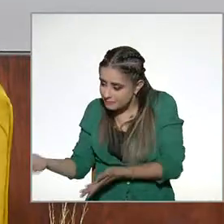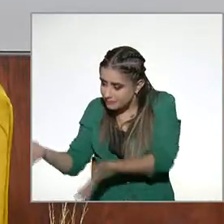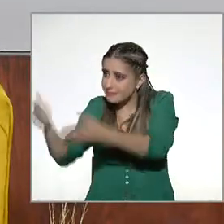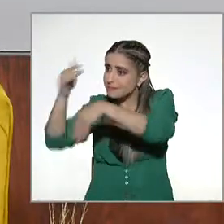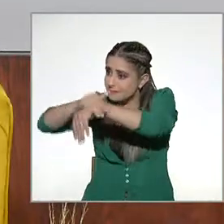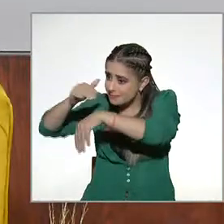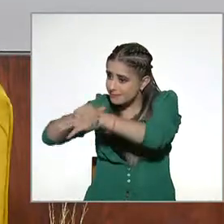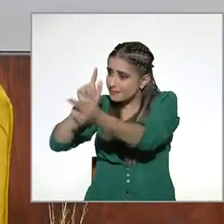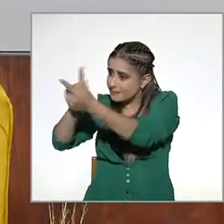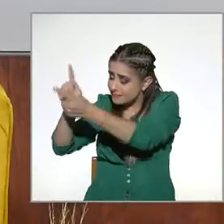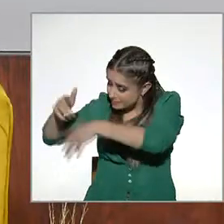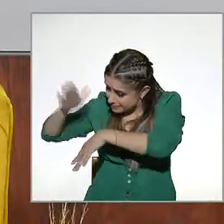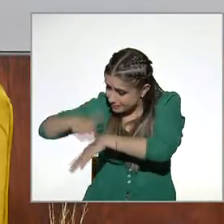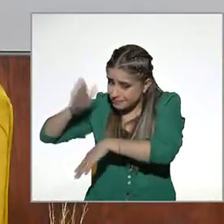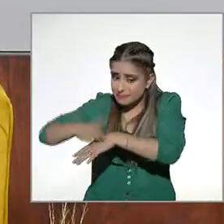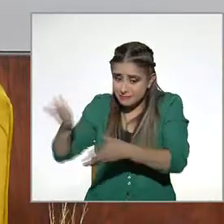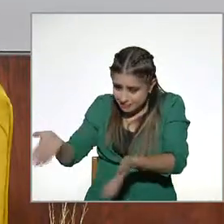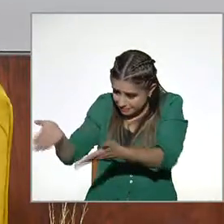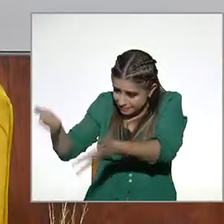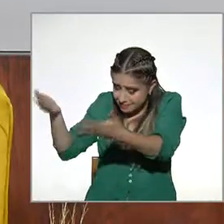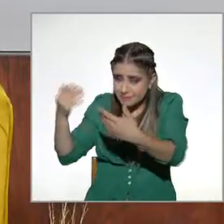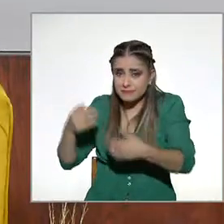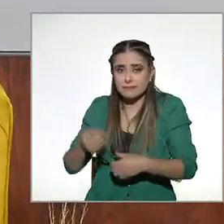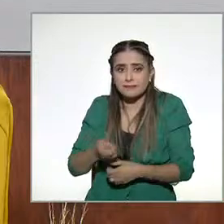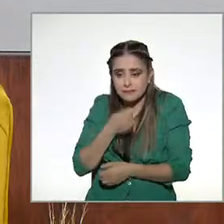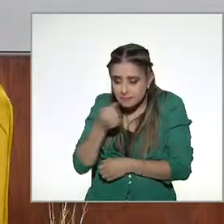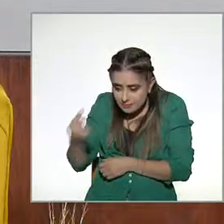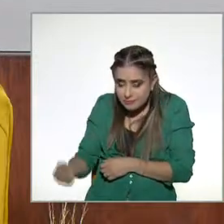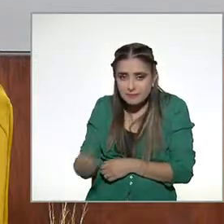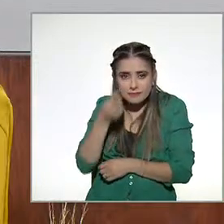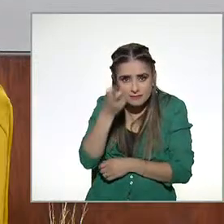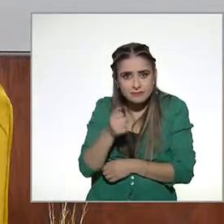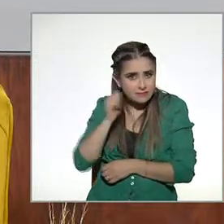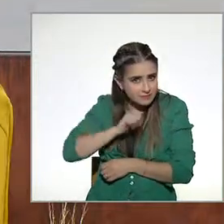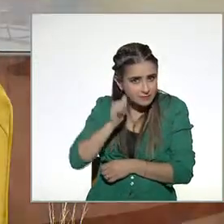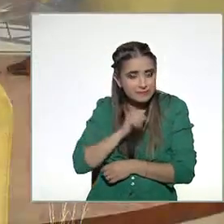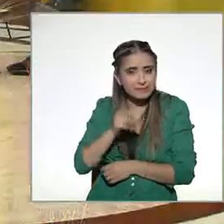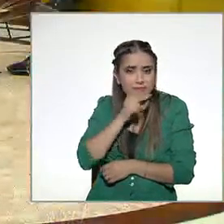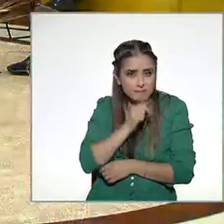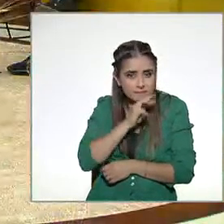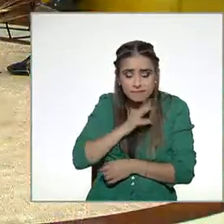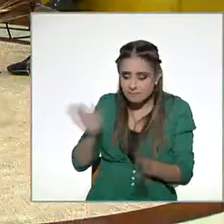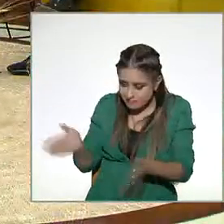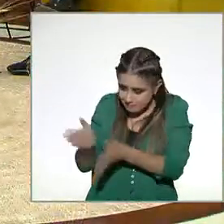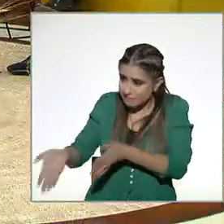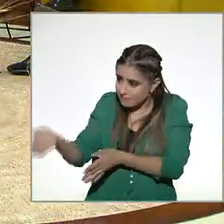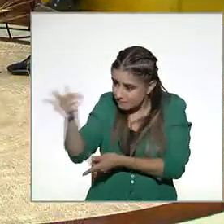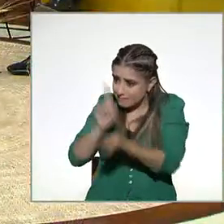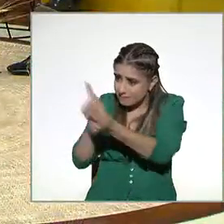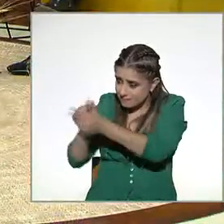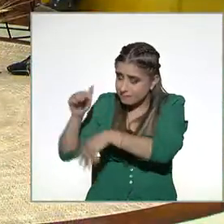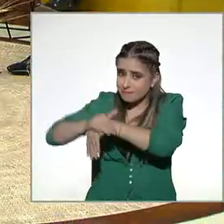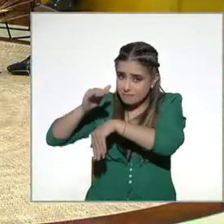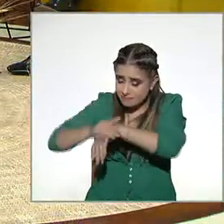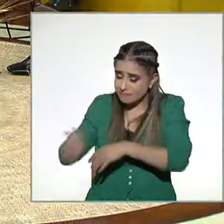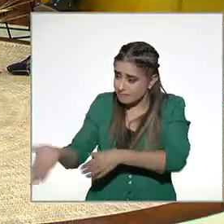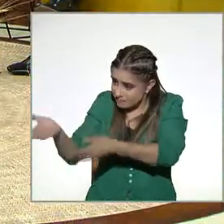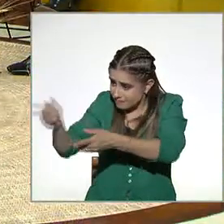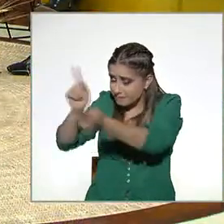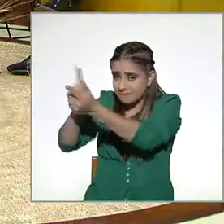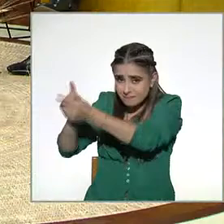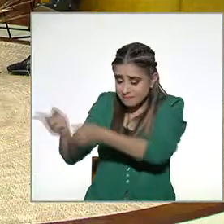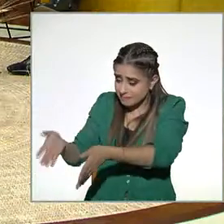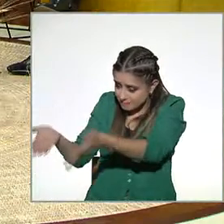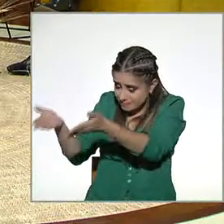hijos y sobre todo cuando son chiquitos, uno quiere que los hijos socialicen. Uno cree que ahí les estás dando